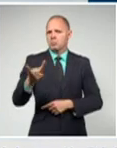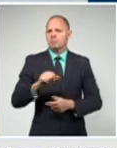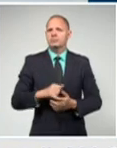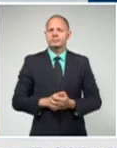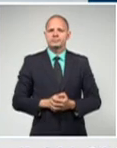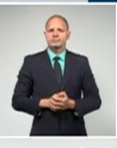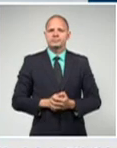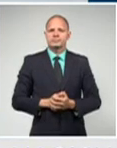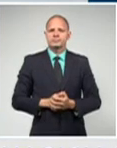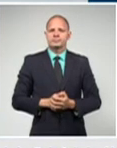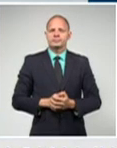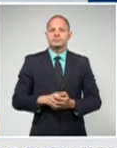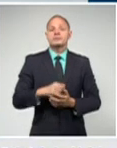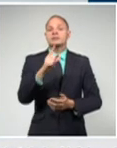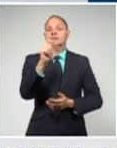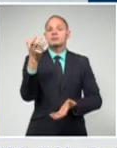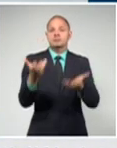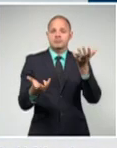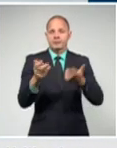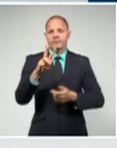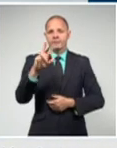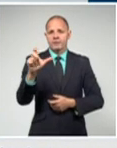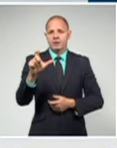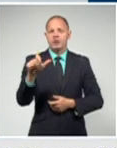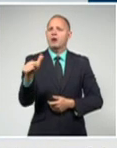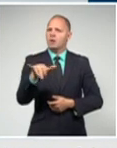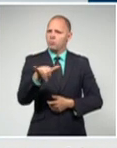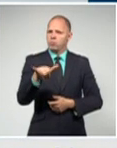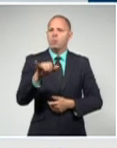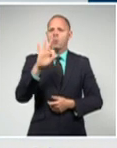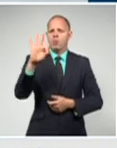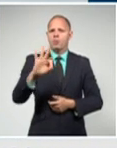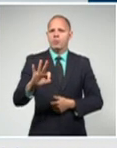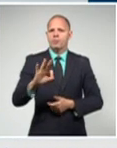Y Cienfuegos y Villa Clara con 8 cada uno.